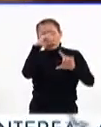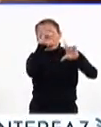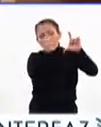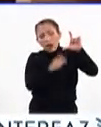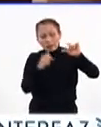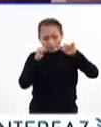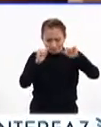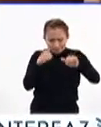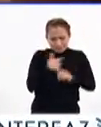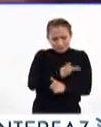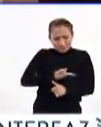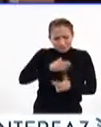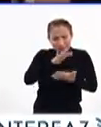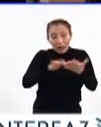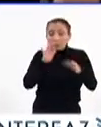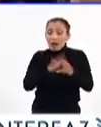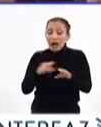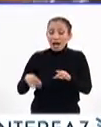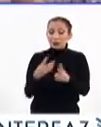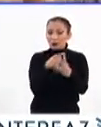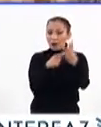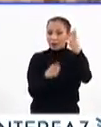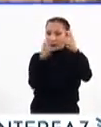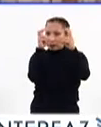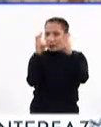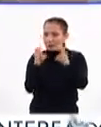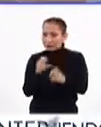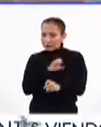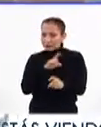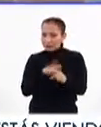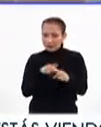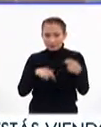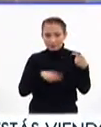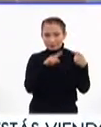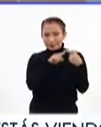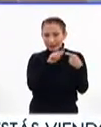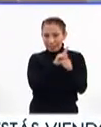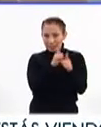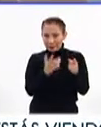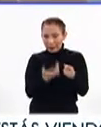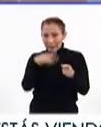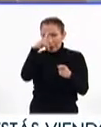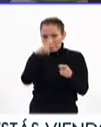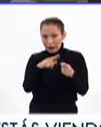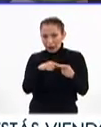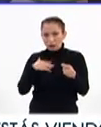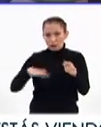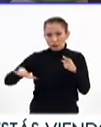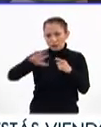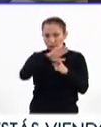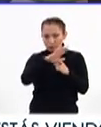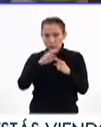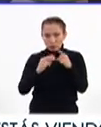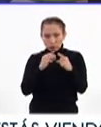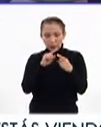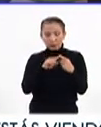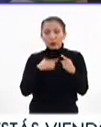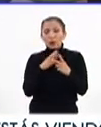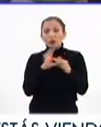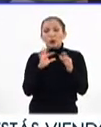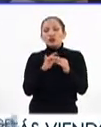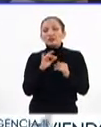lectora enfocada principalmente en 4 temáticas específicas: literatura mexicana y universal,